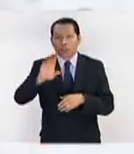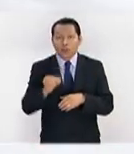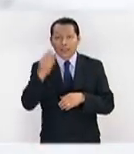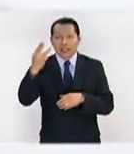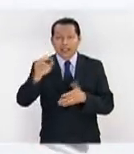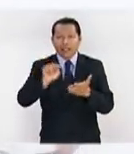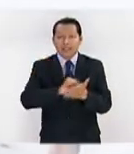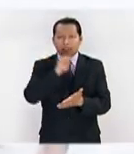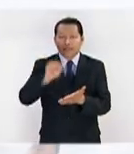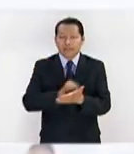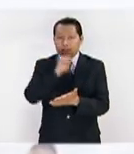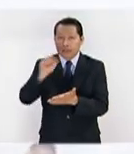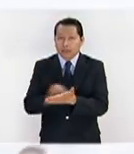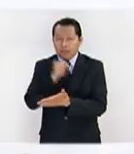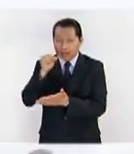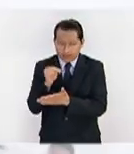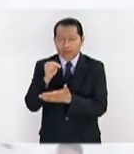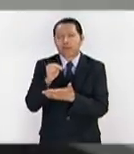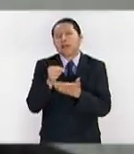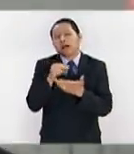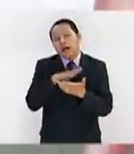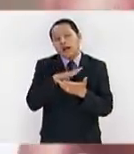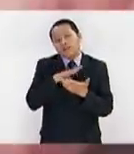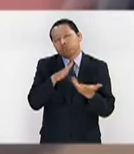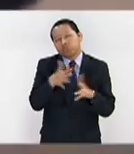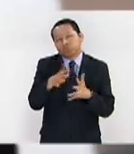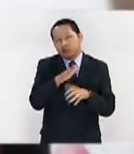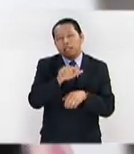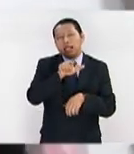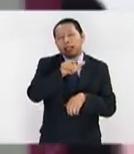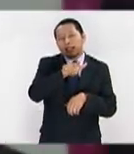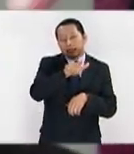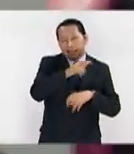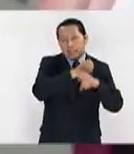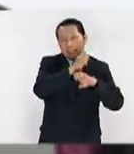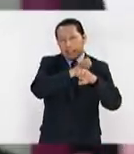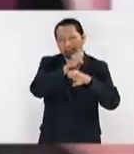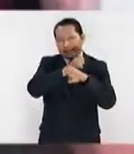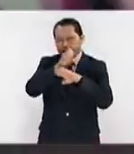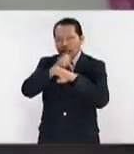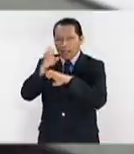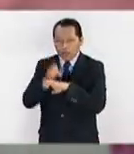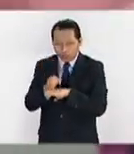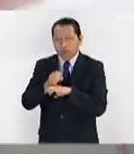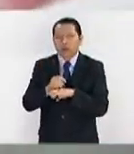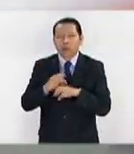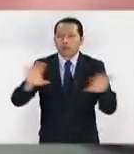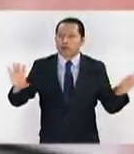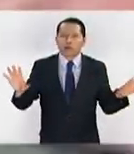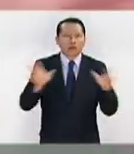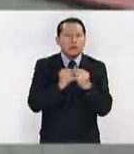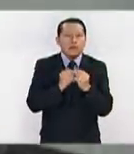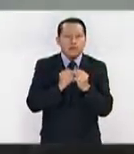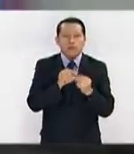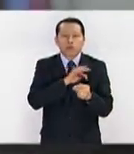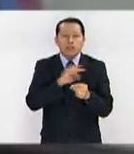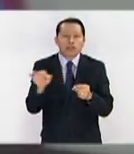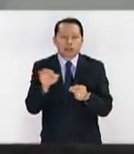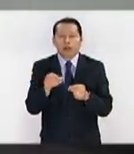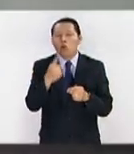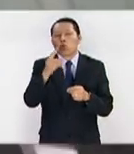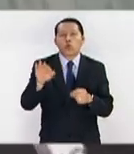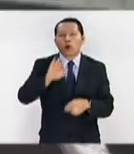866.593 firmas de la ciudadanía distribuidos en por lo menos 17 entidades federativas, que sumen, cuando menos,